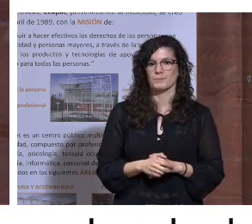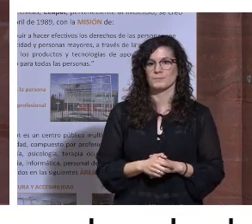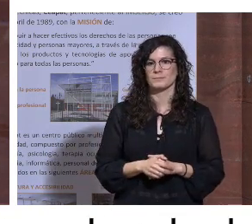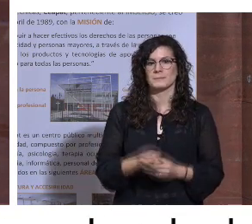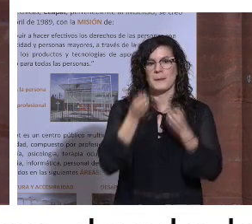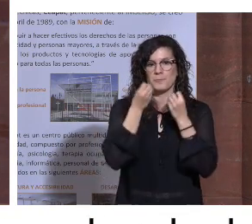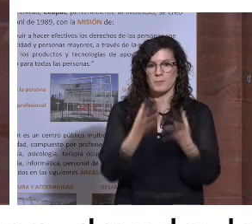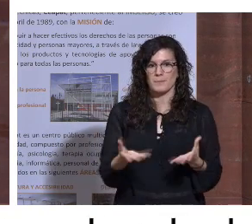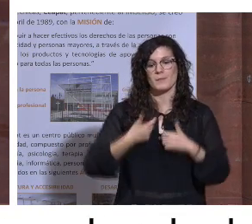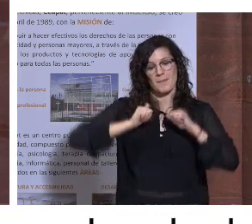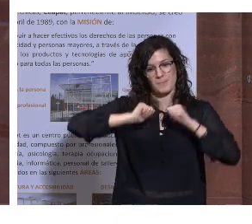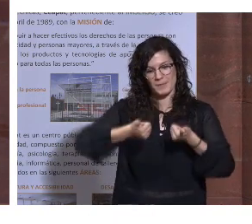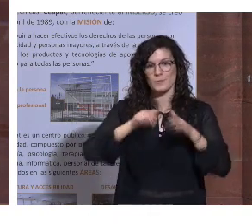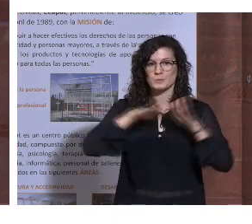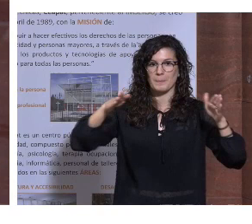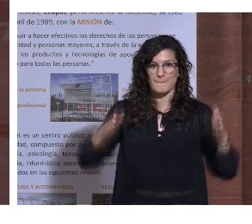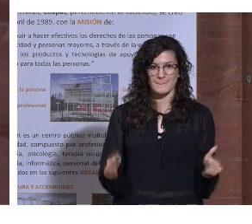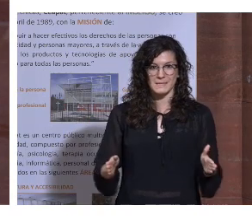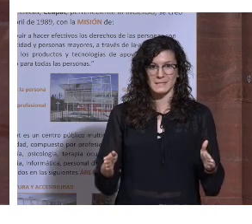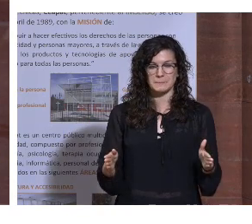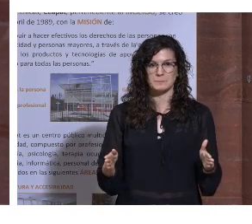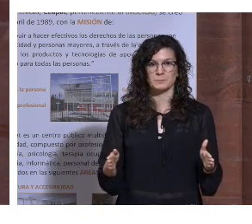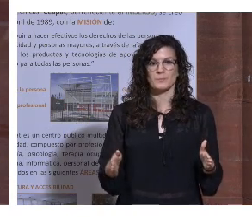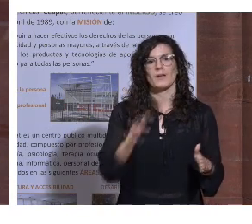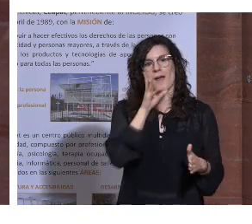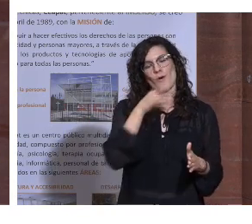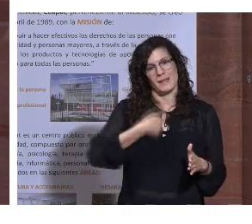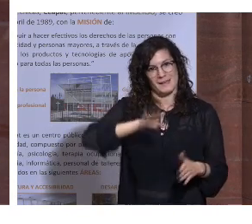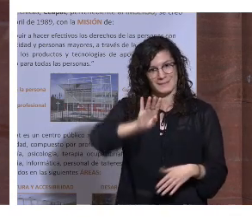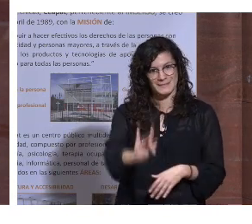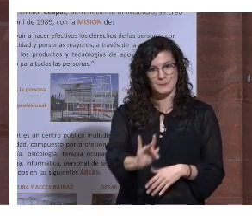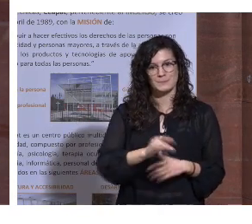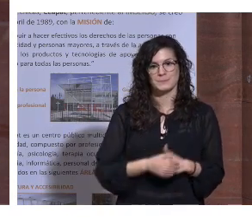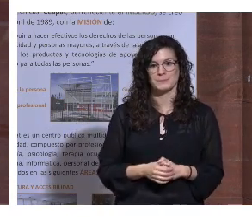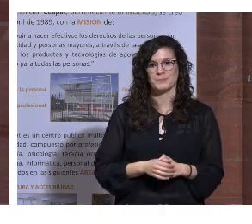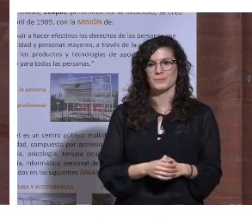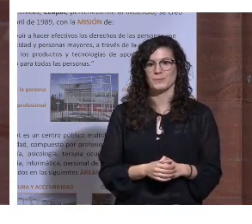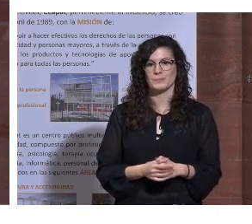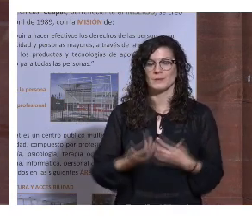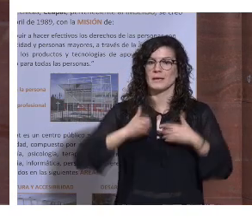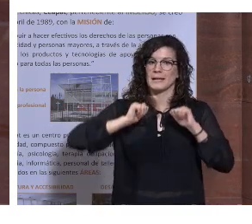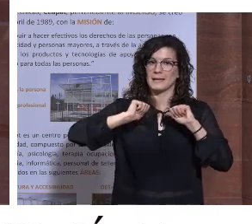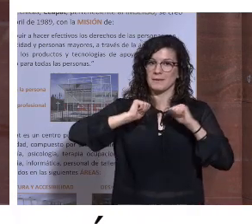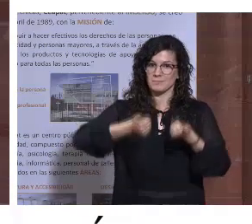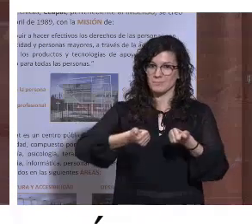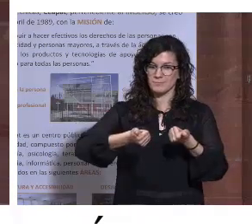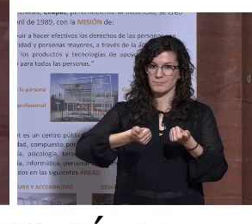Bien, comenzamos la mesa, ahora sí, y vamos a empezar